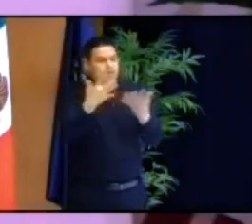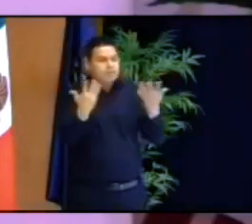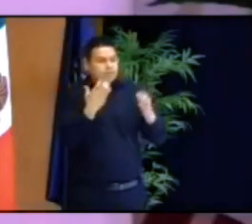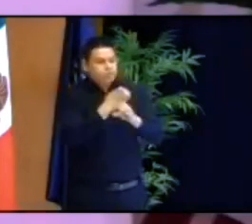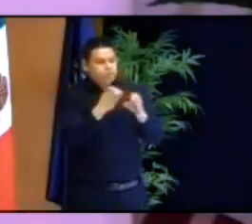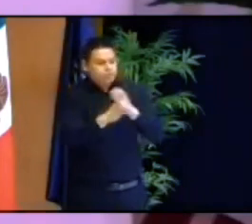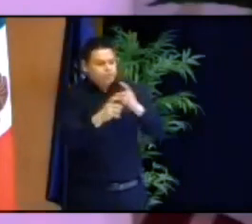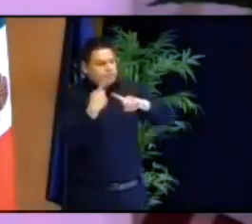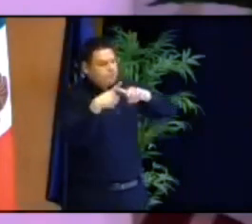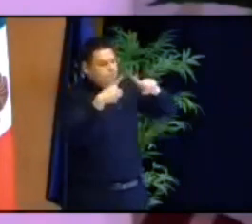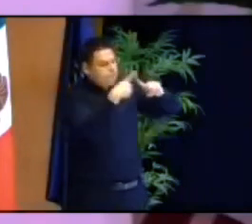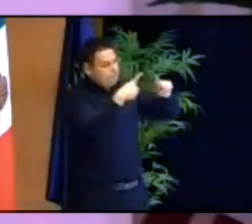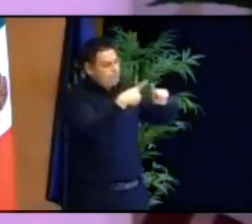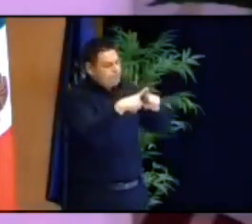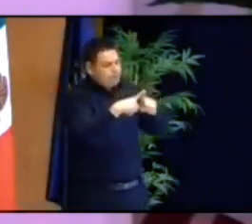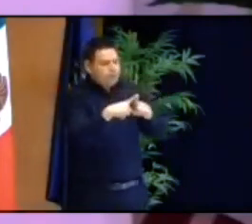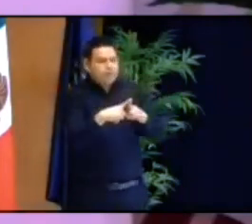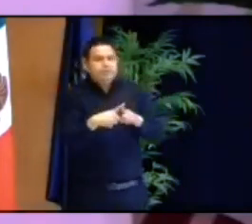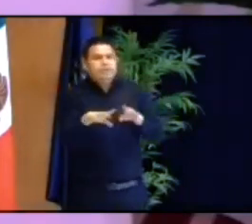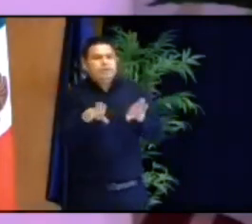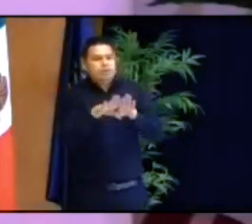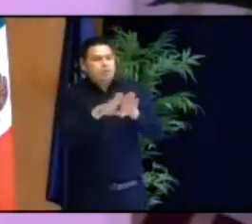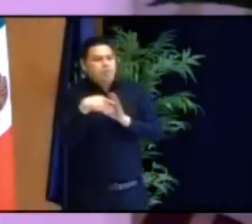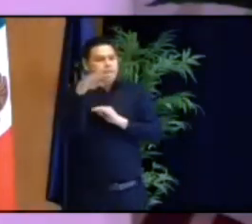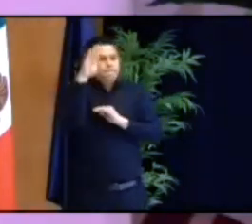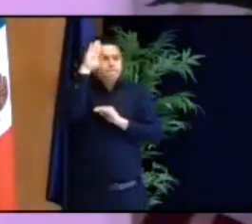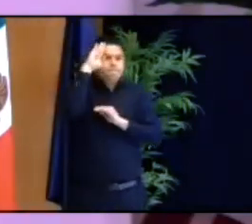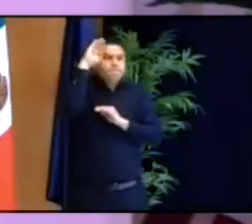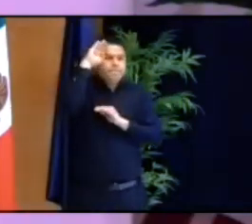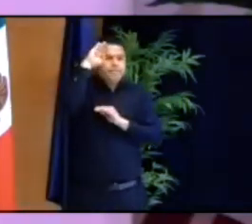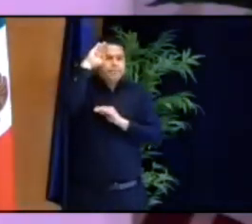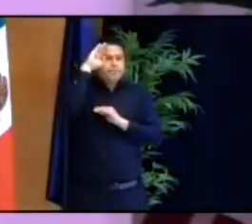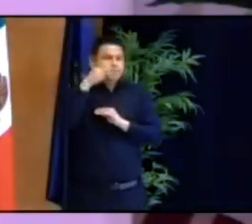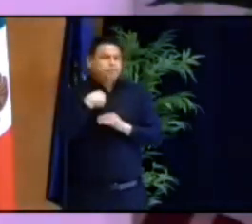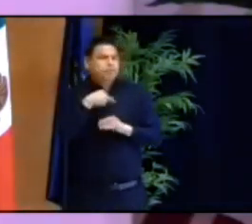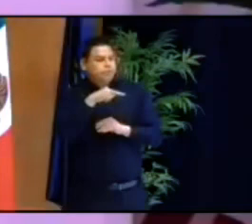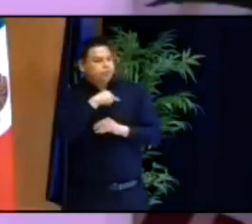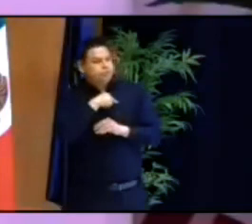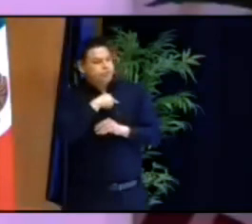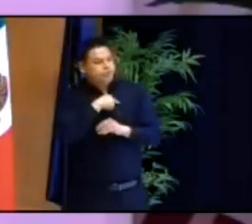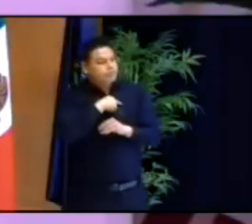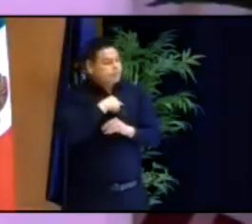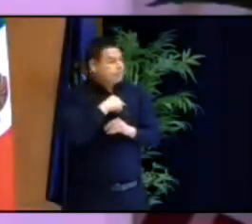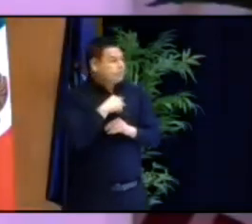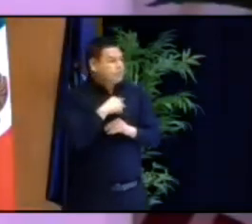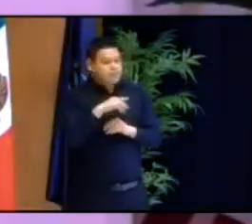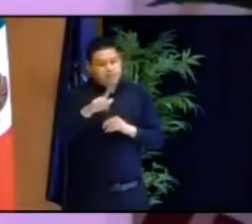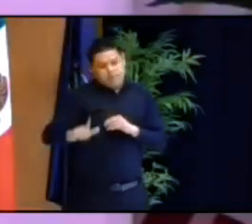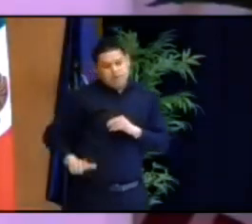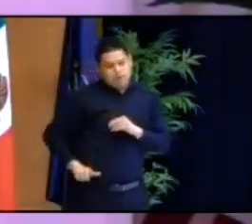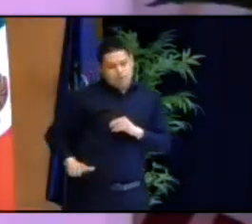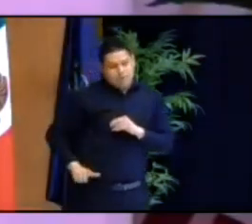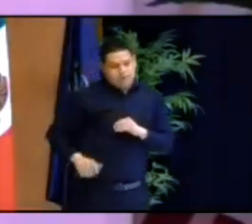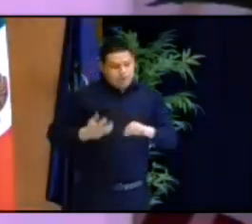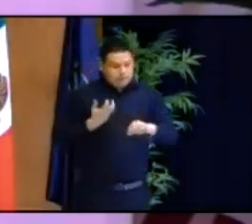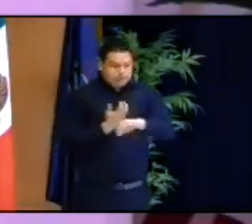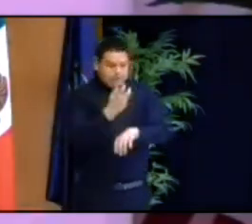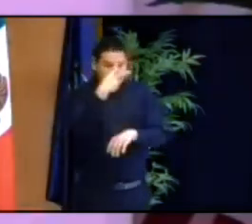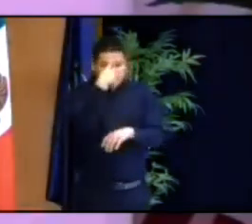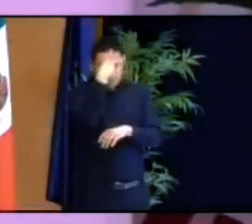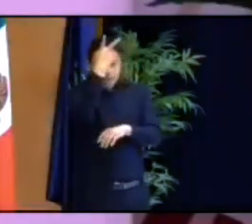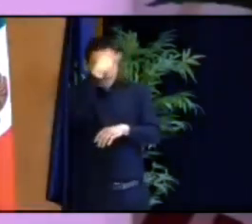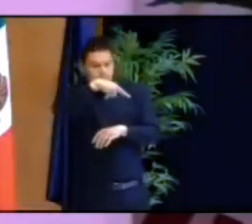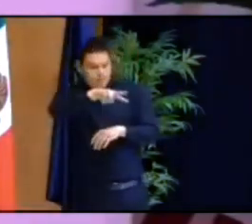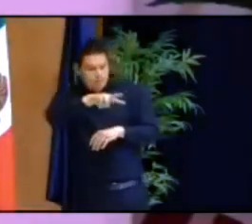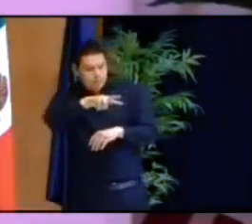que es parte de la raíz de cómo pensamos. Fuimos desde el gobierno del Estado de México y la ciudad, junto